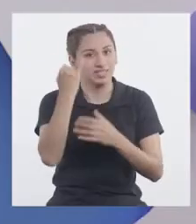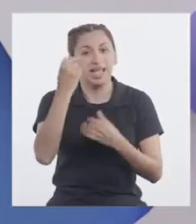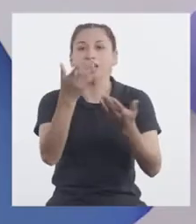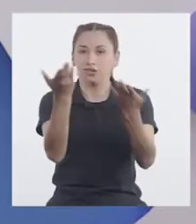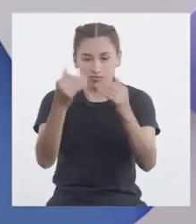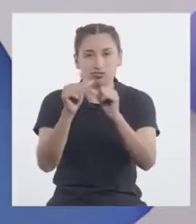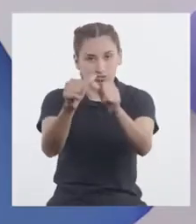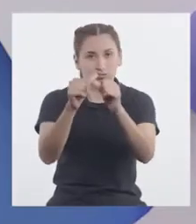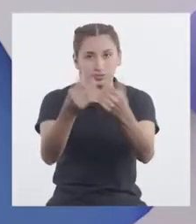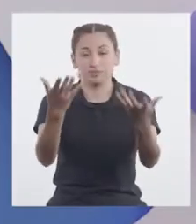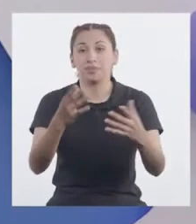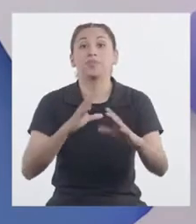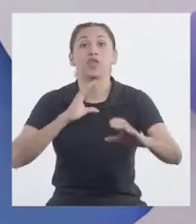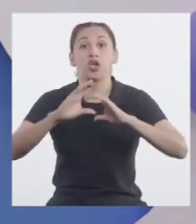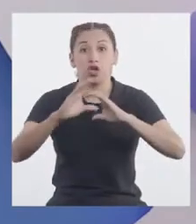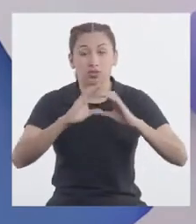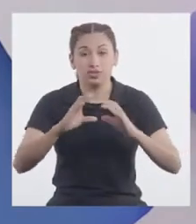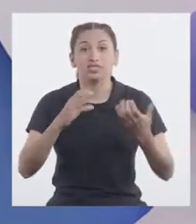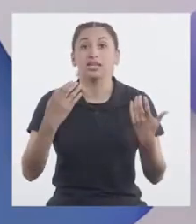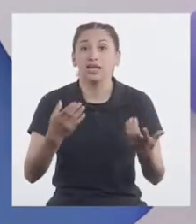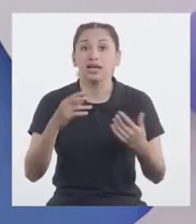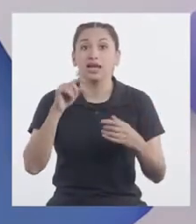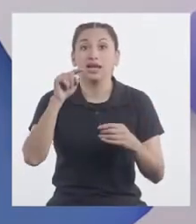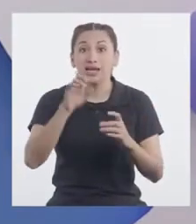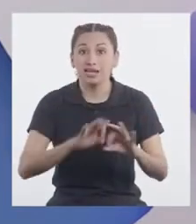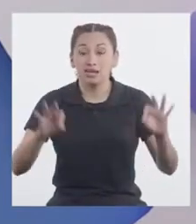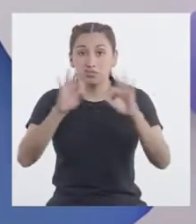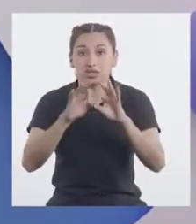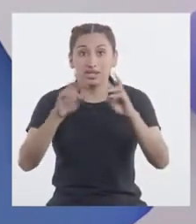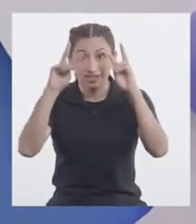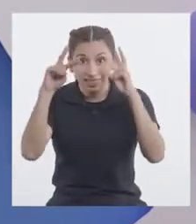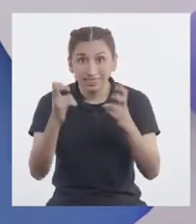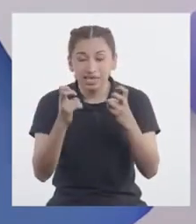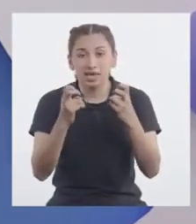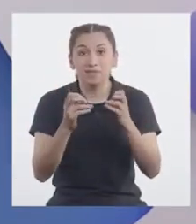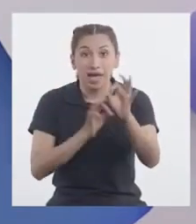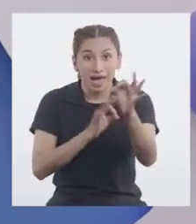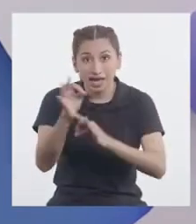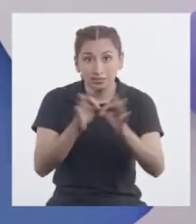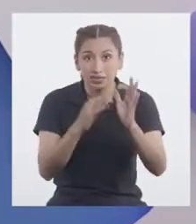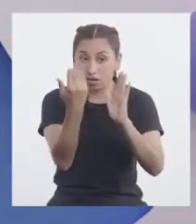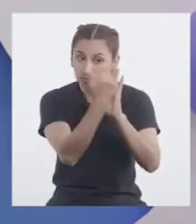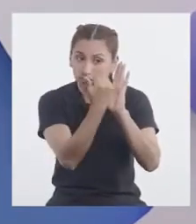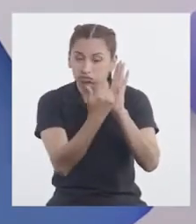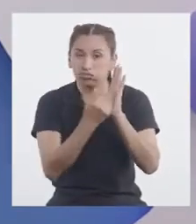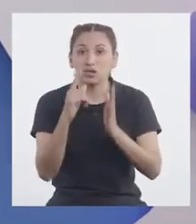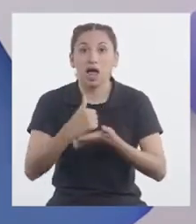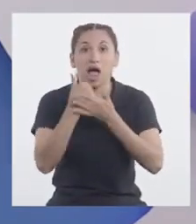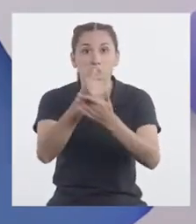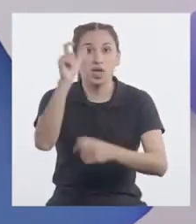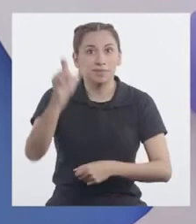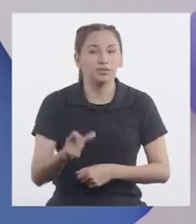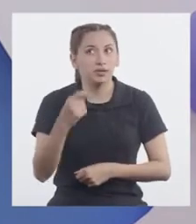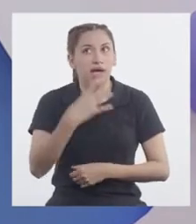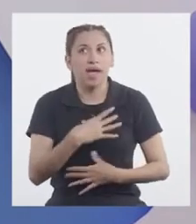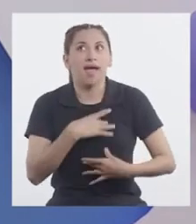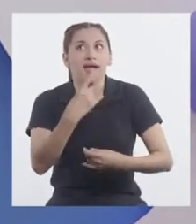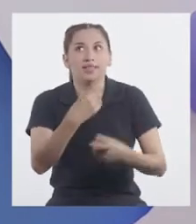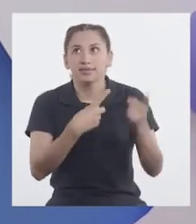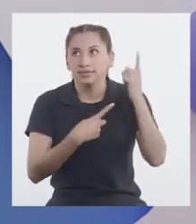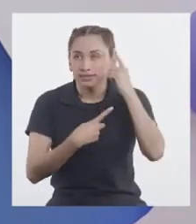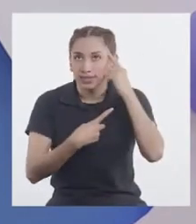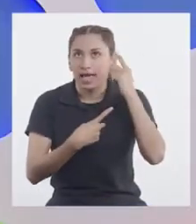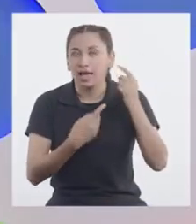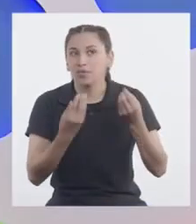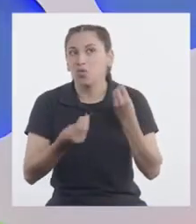Continúen. Sí, hablar sobre las causas y el fondo del problema ayudará al oyente a comprender la verdadera dimensión de lo que implica estar